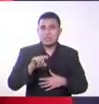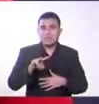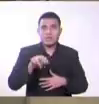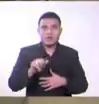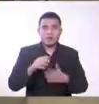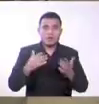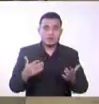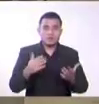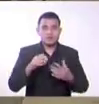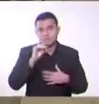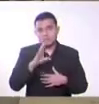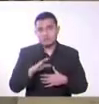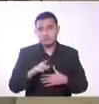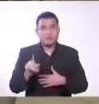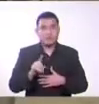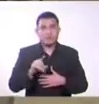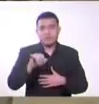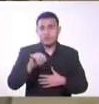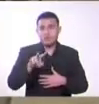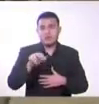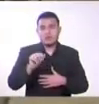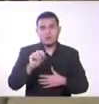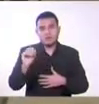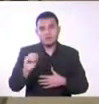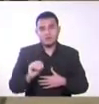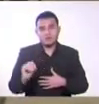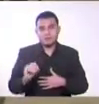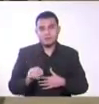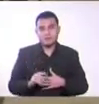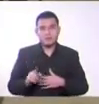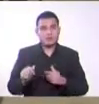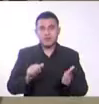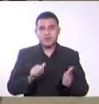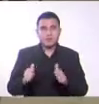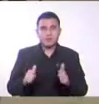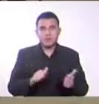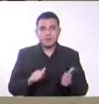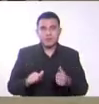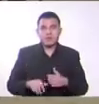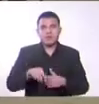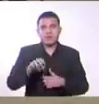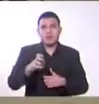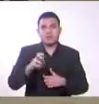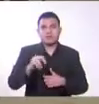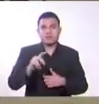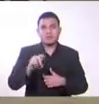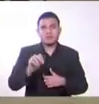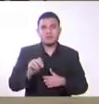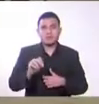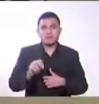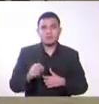lo que se conoce. ¿Y eso depende de qué? No es exento, esa es otra categoría. Lo que pasa